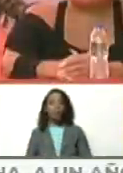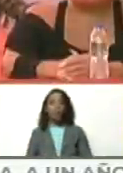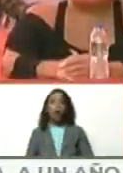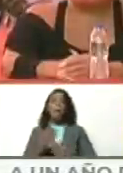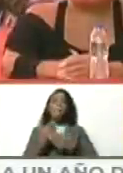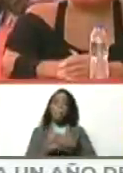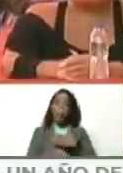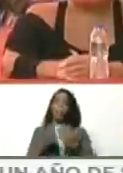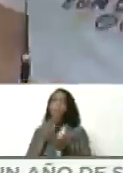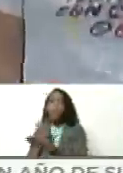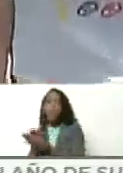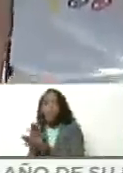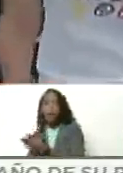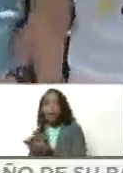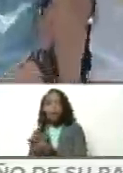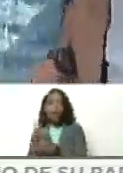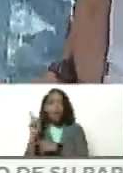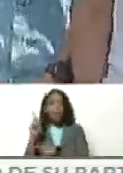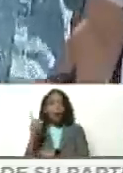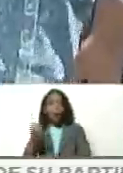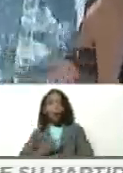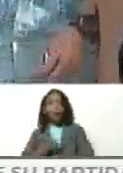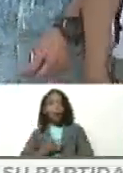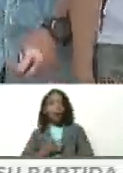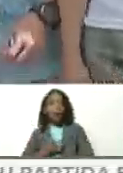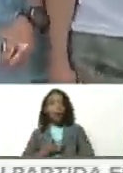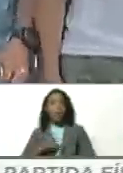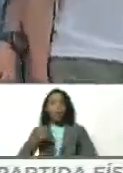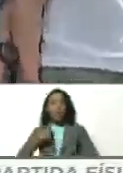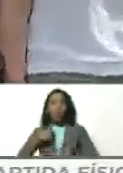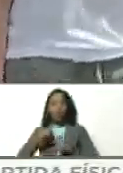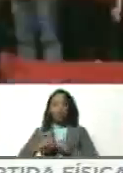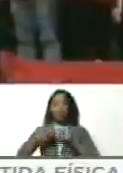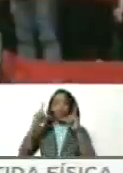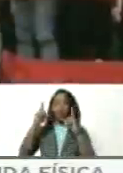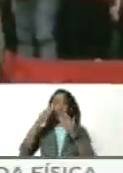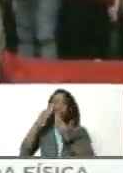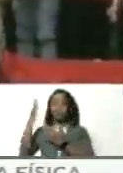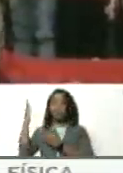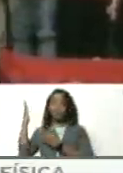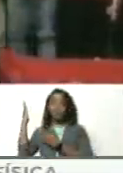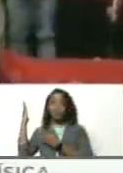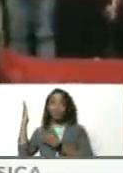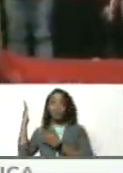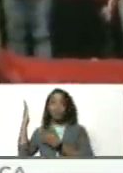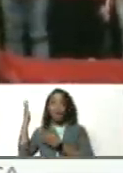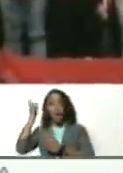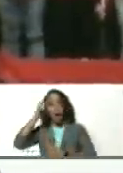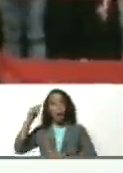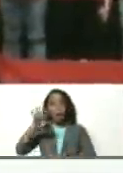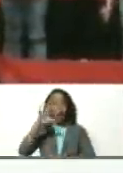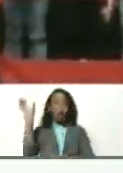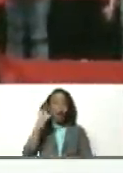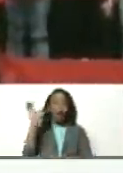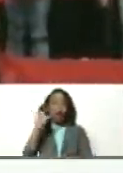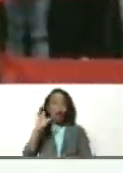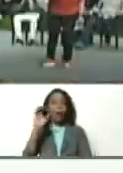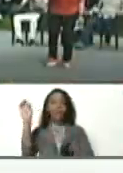a proponer en las primarias para que sea alcaldesa. Y me sorprendió que el pueblo de Caracas, de manera